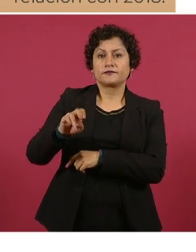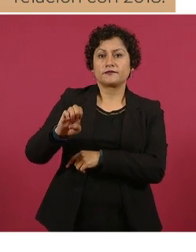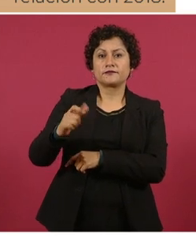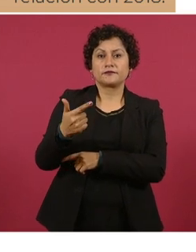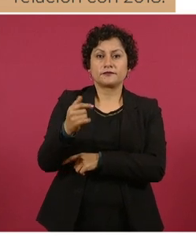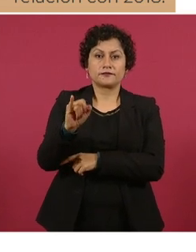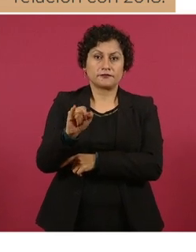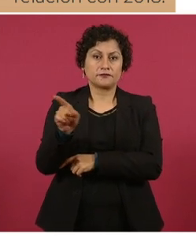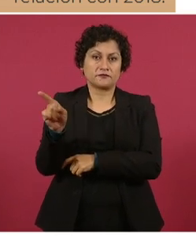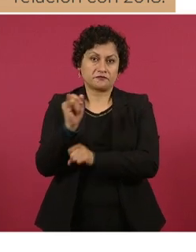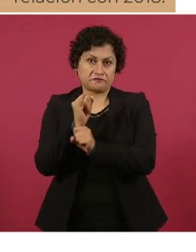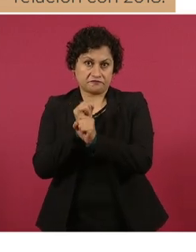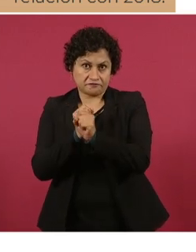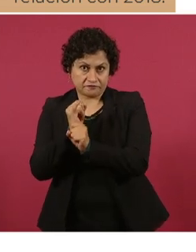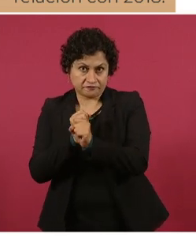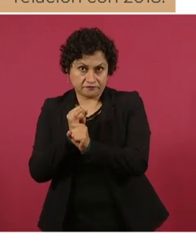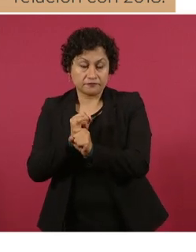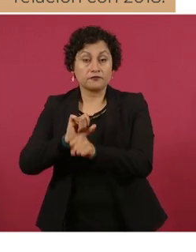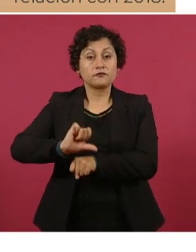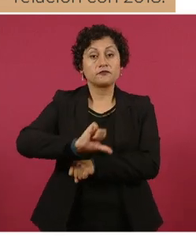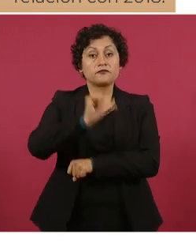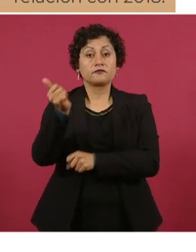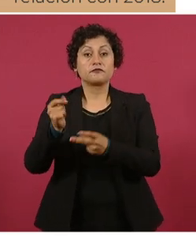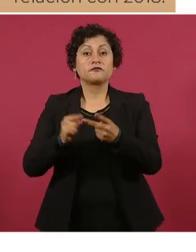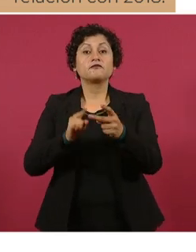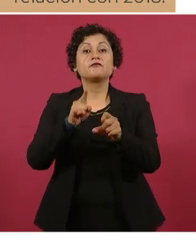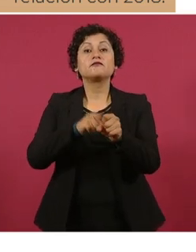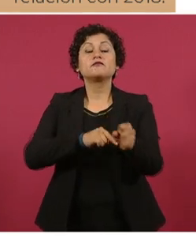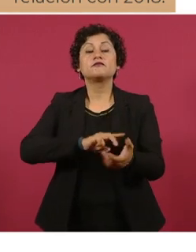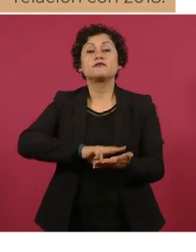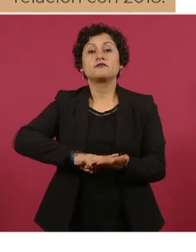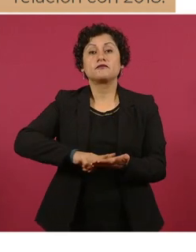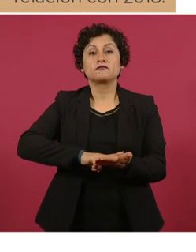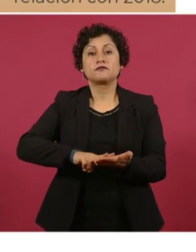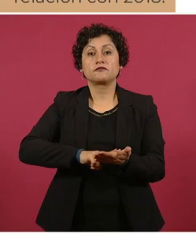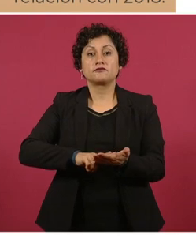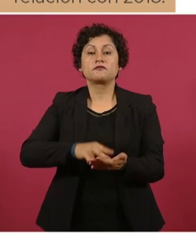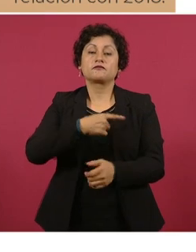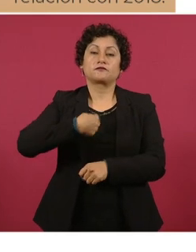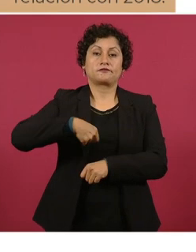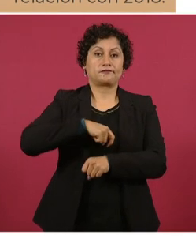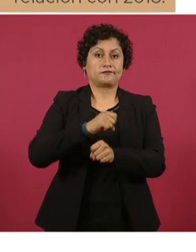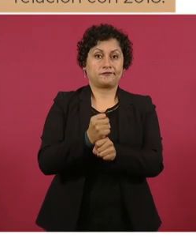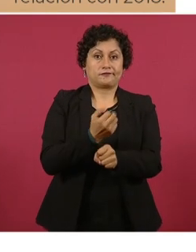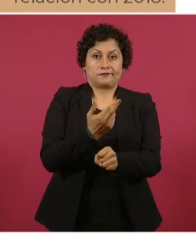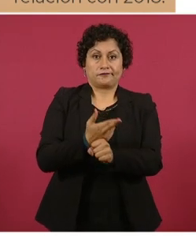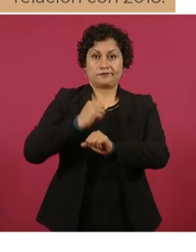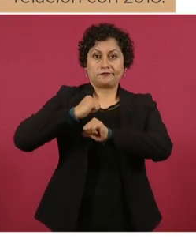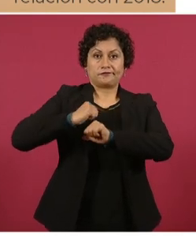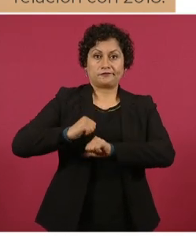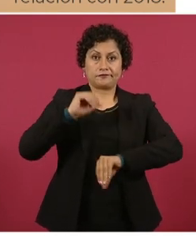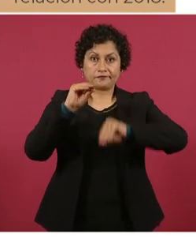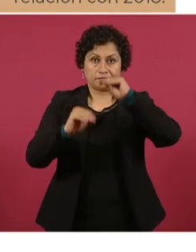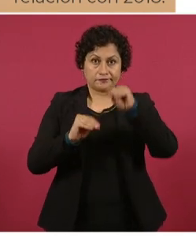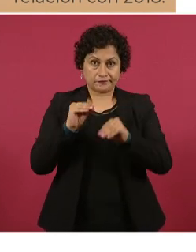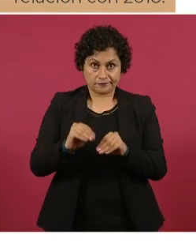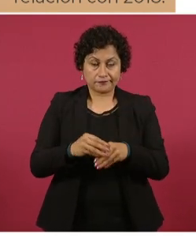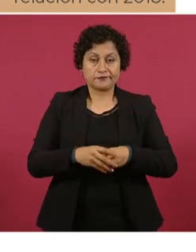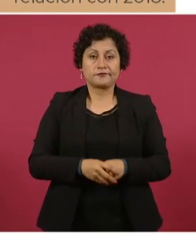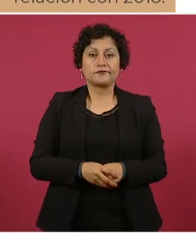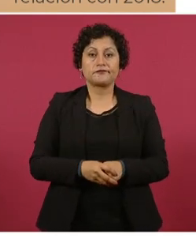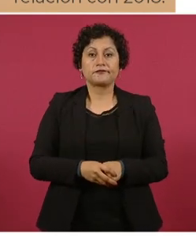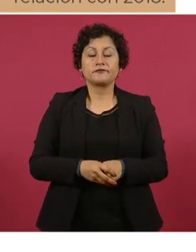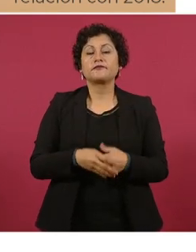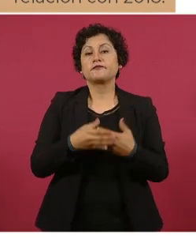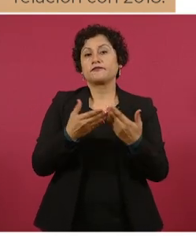cuanto a la verde son cifras del secretariado. Decir que con respecto del